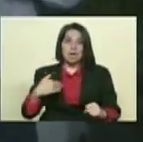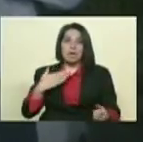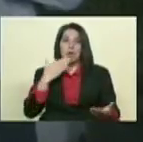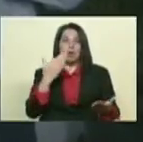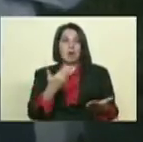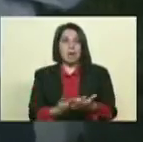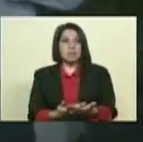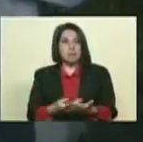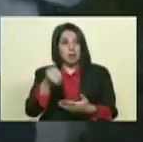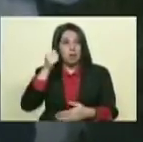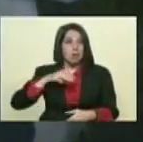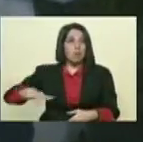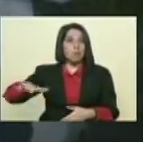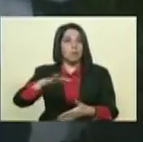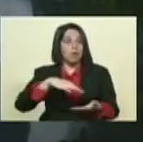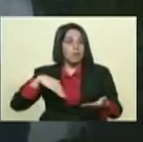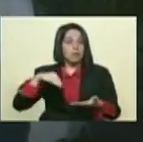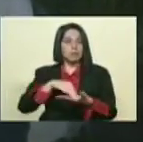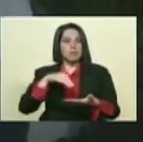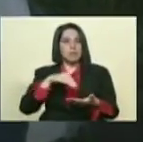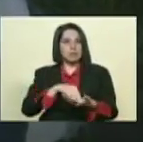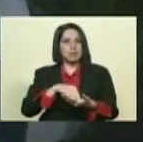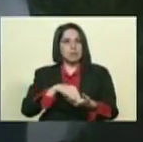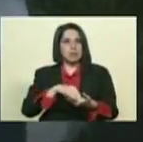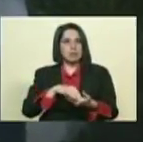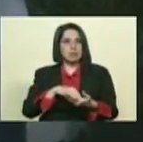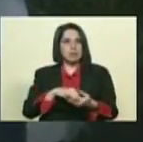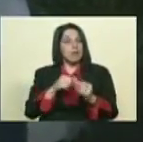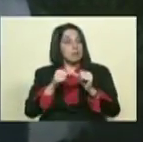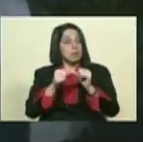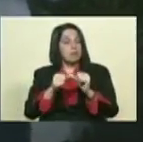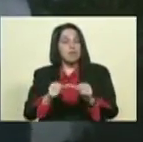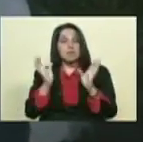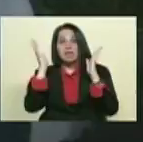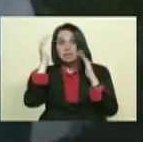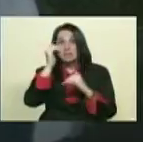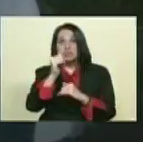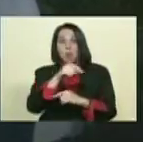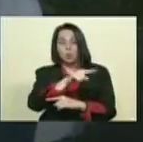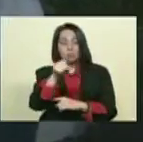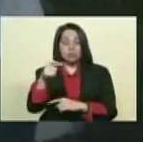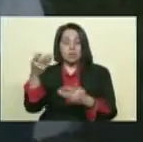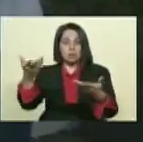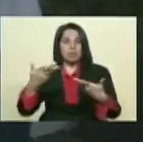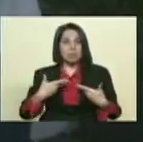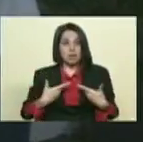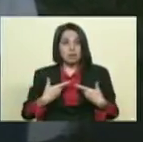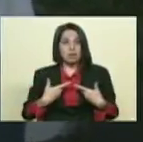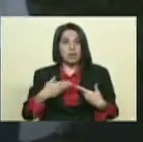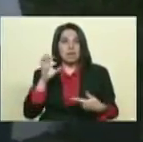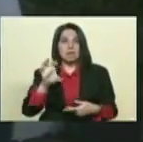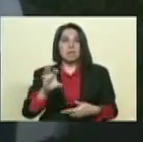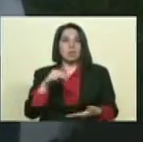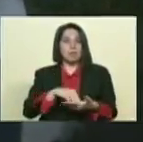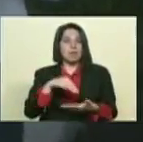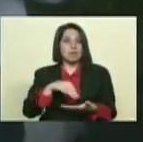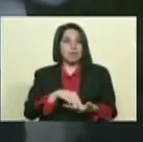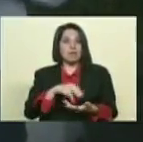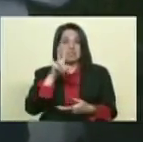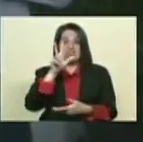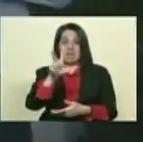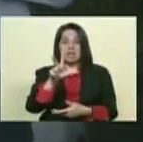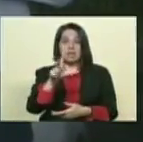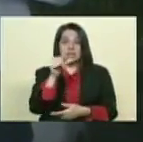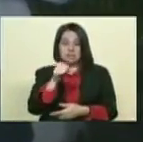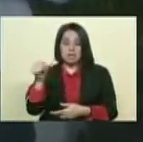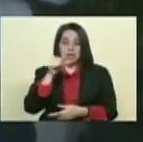todo el pueblo mirandino el apoyo y la permanente atención que usted presta al Estado Miranda. Usted hace 3 semanas le